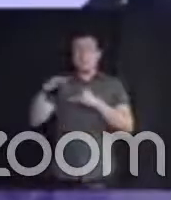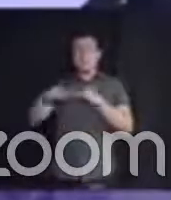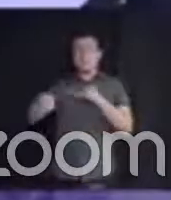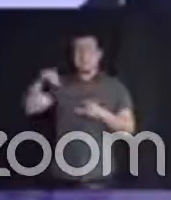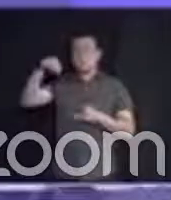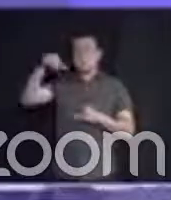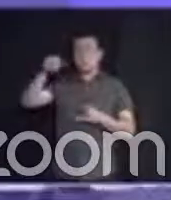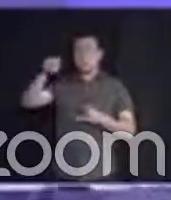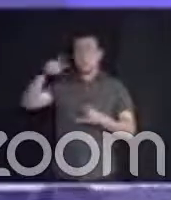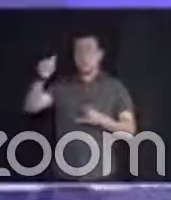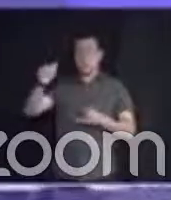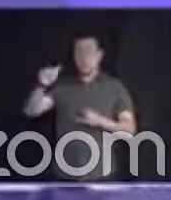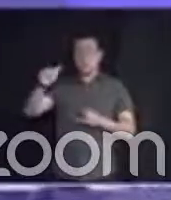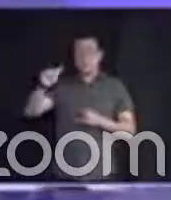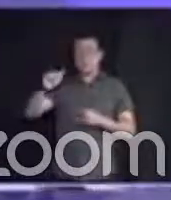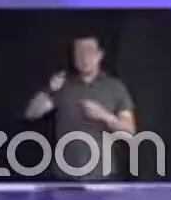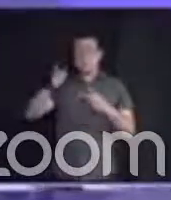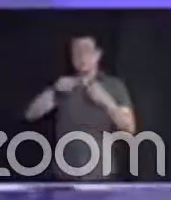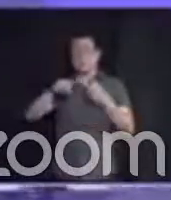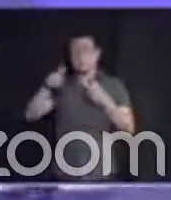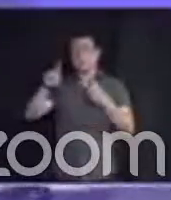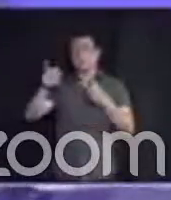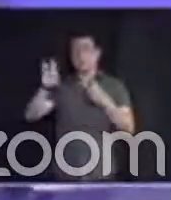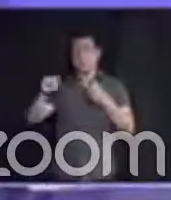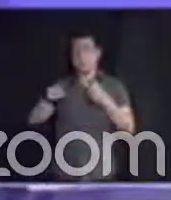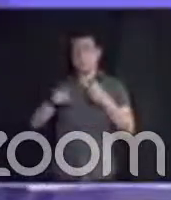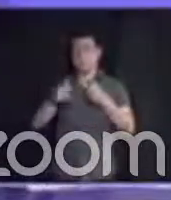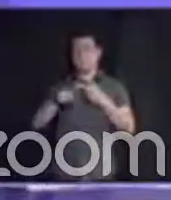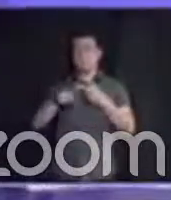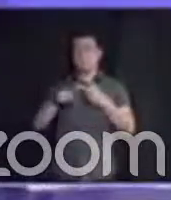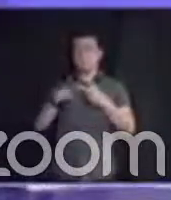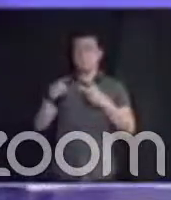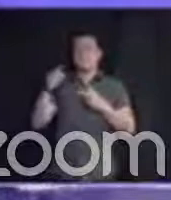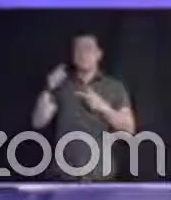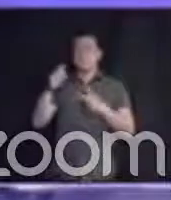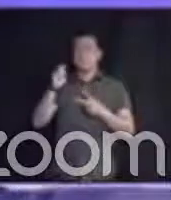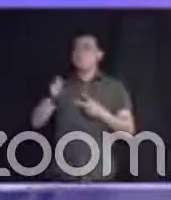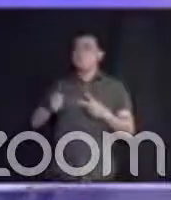Bueno, y por último tengo a Marta Garibay Cantú y a